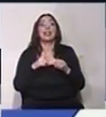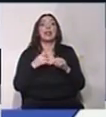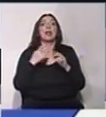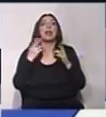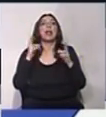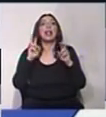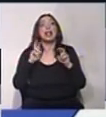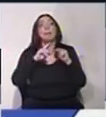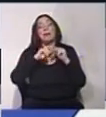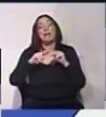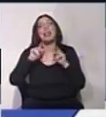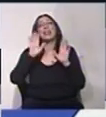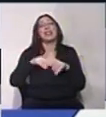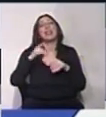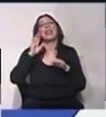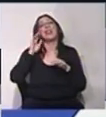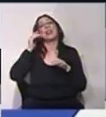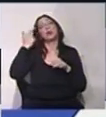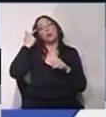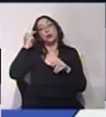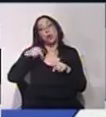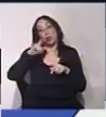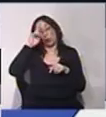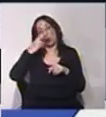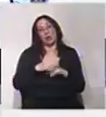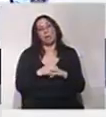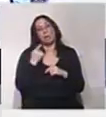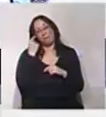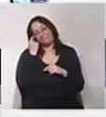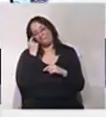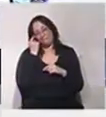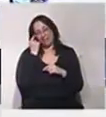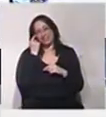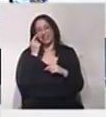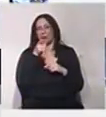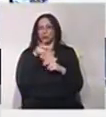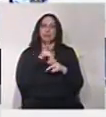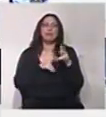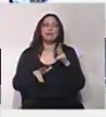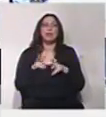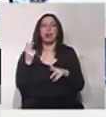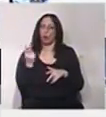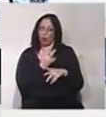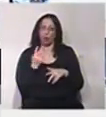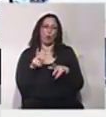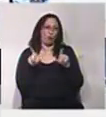los intentos de terminación y suicidios en el Uruguay, ¿no? Me quedé pensando en algo que decías, y es para las dos,